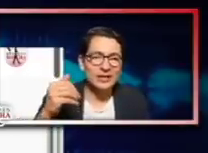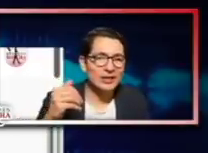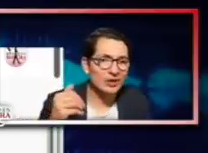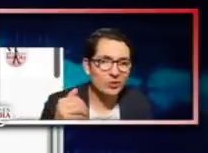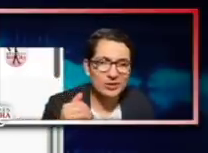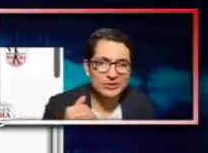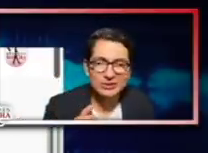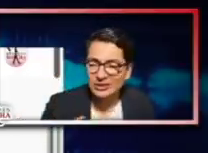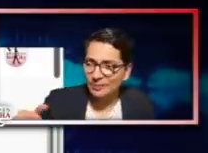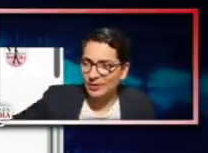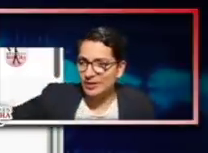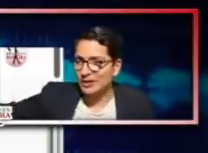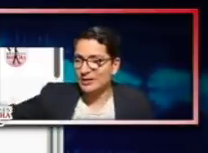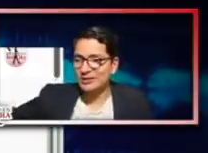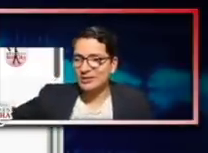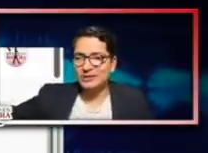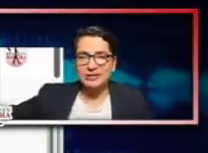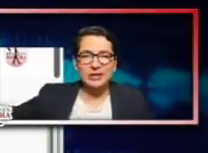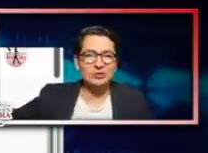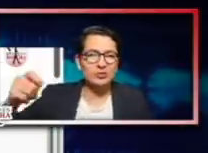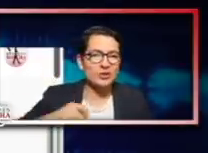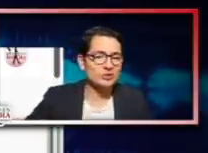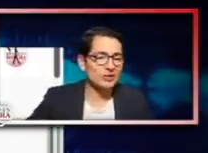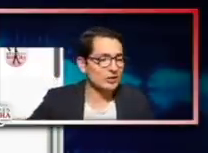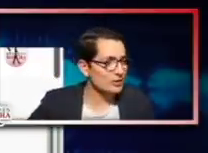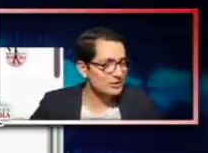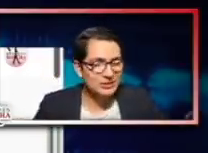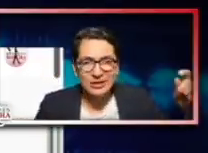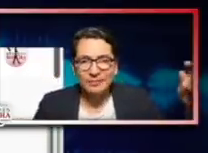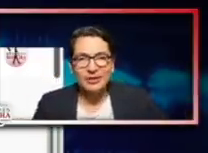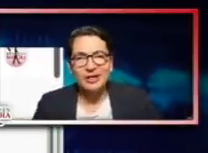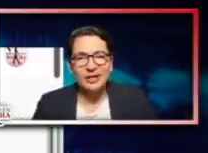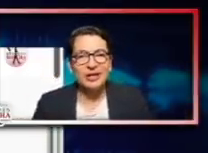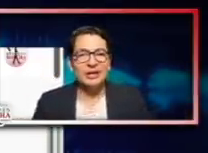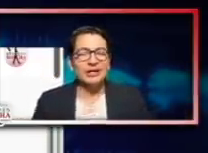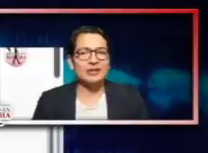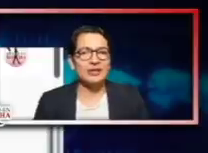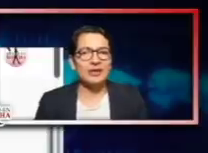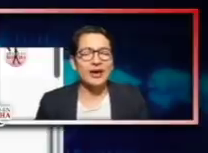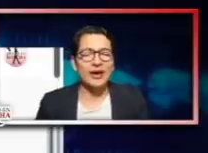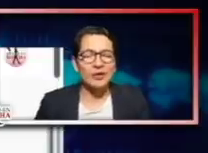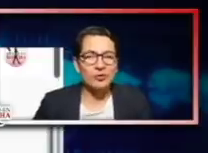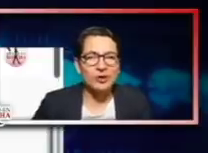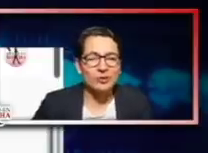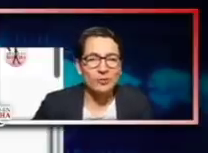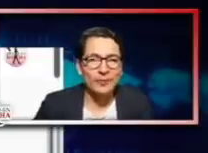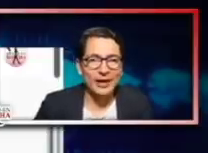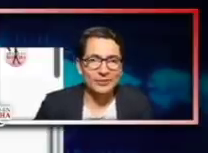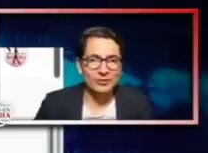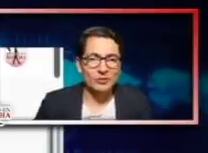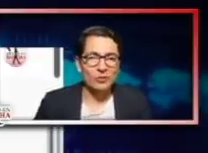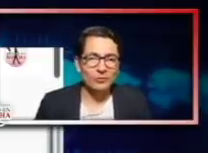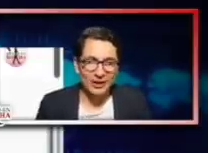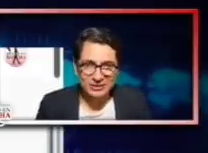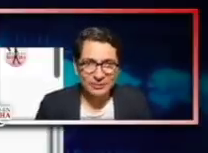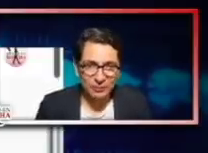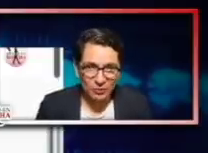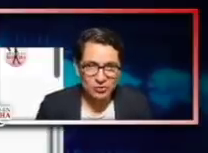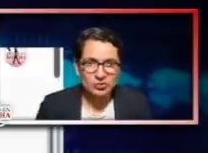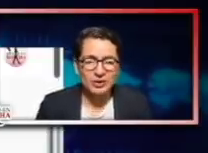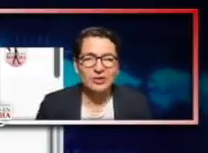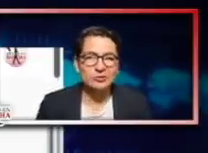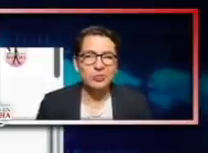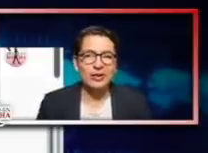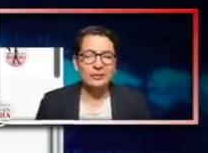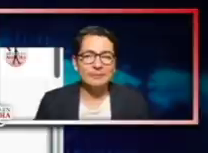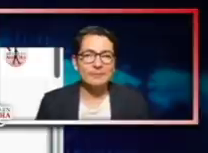país que no necesita pedir la chicha eeuu que no necesita pedirle dinero a la unión europea un país que